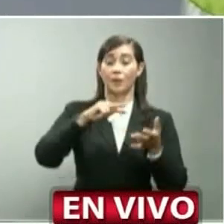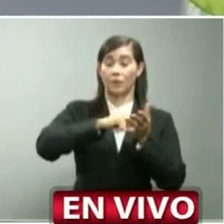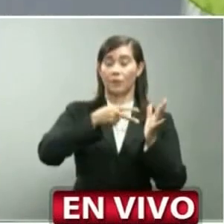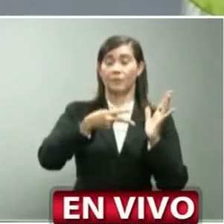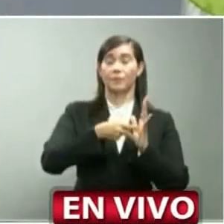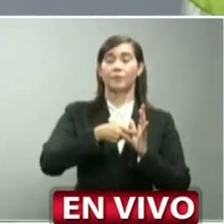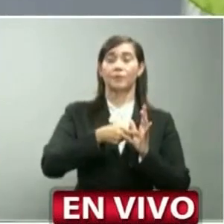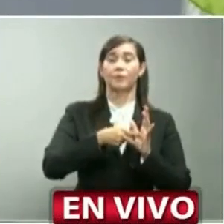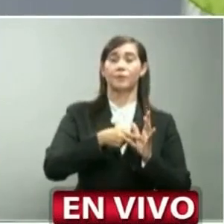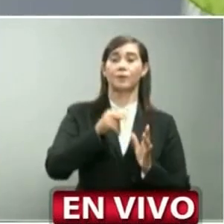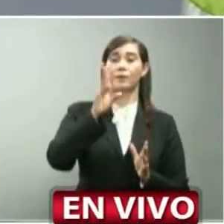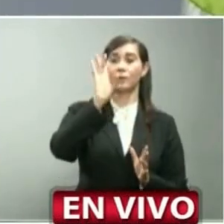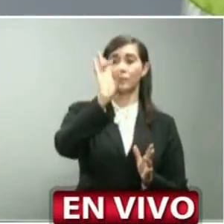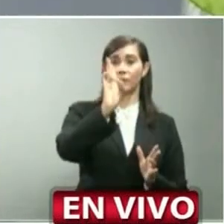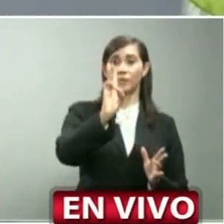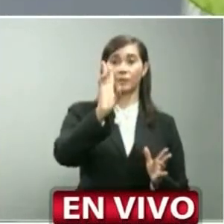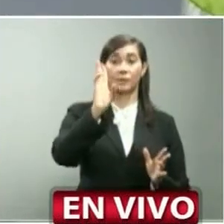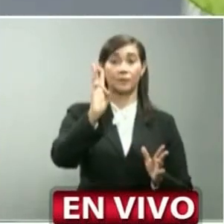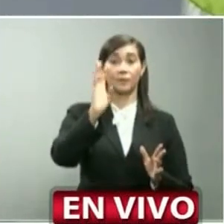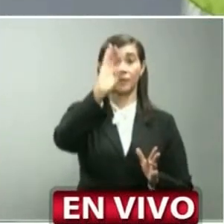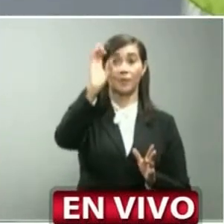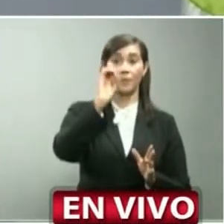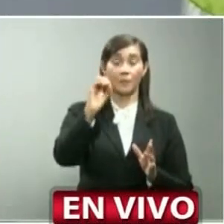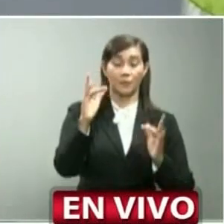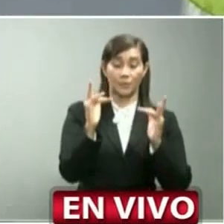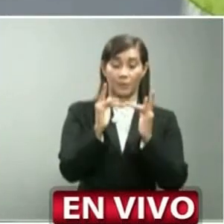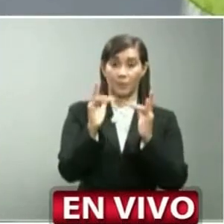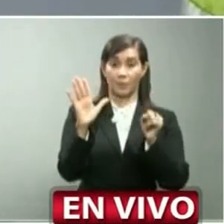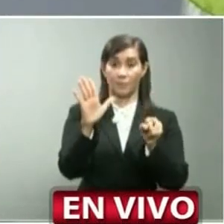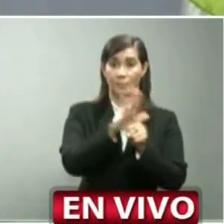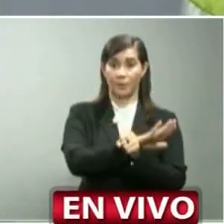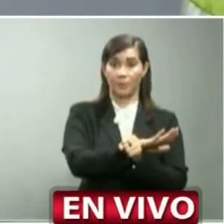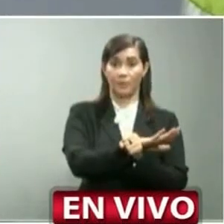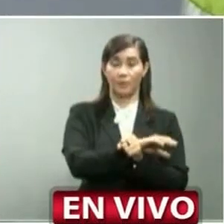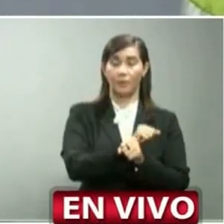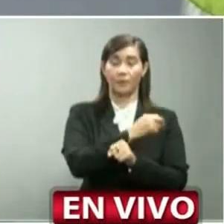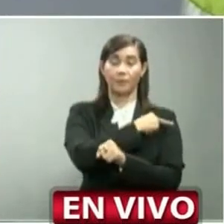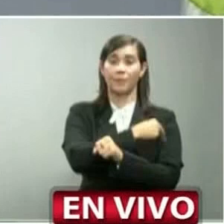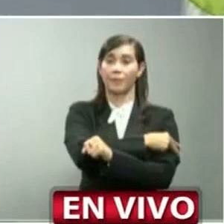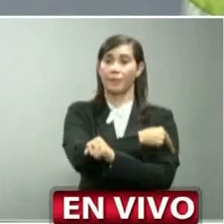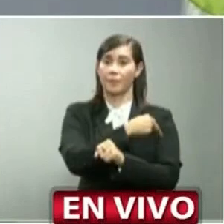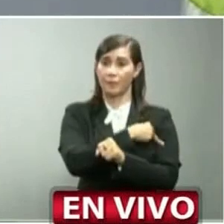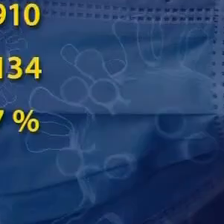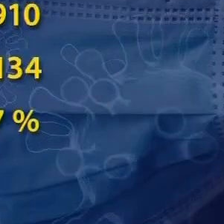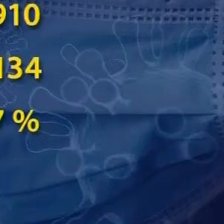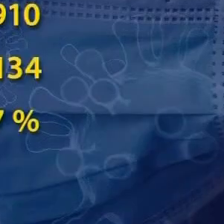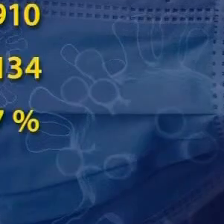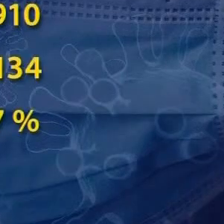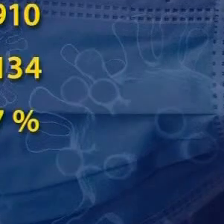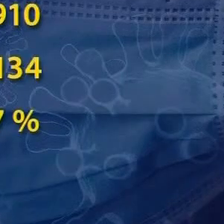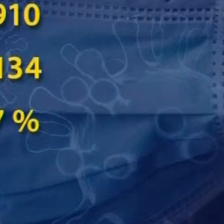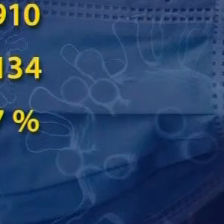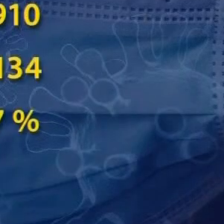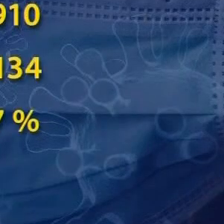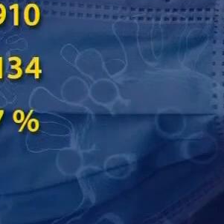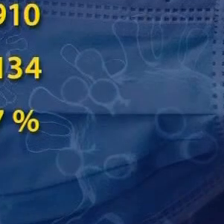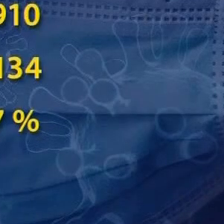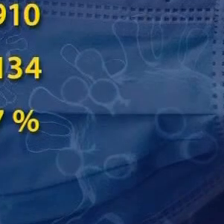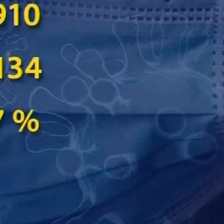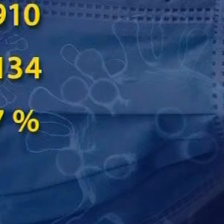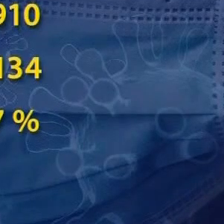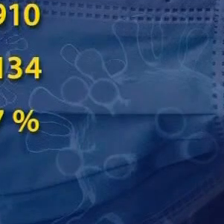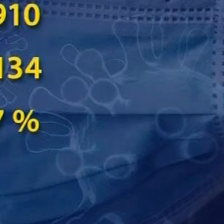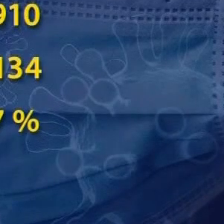que representan el 76% de la ocupación en UCI. Los casos nuevos en la